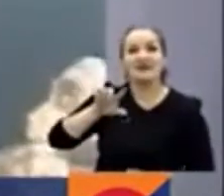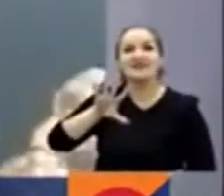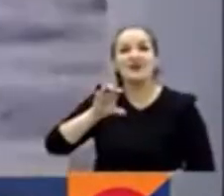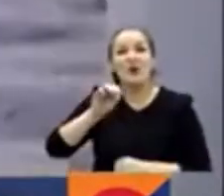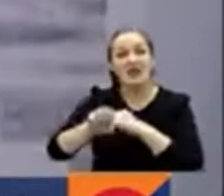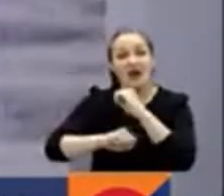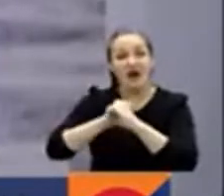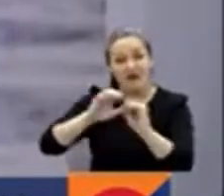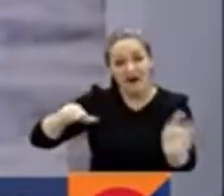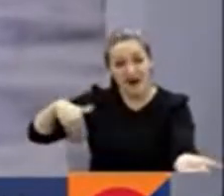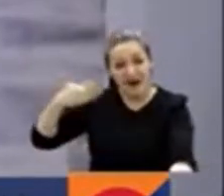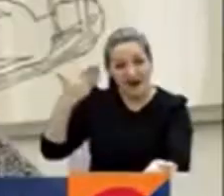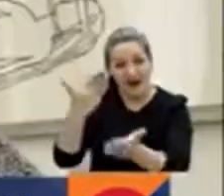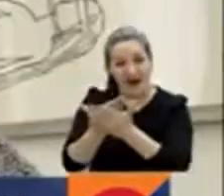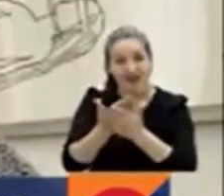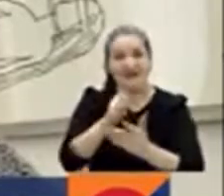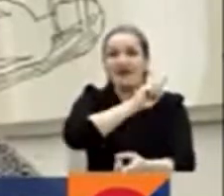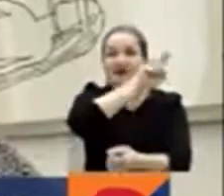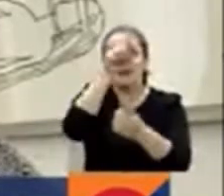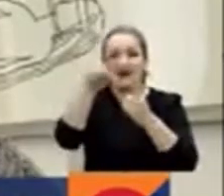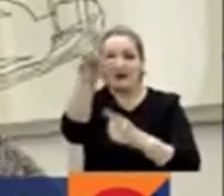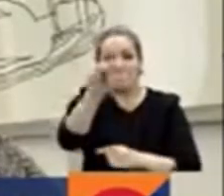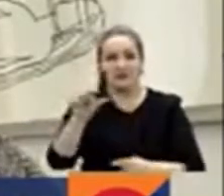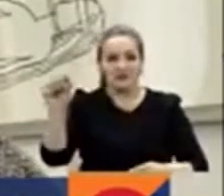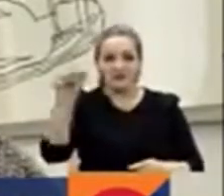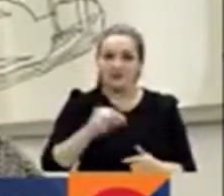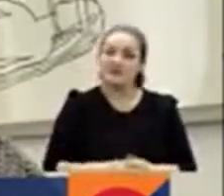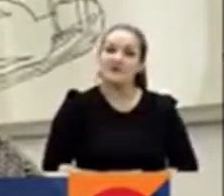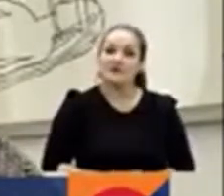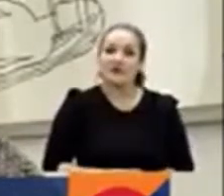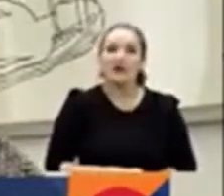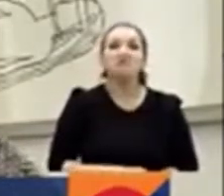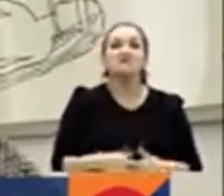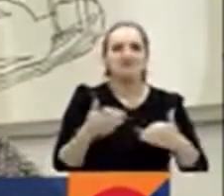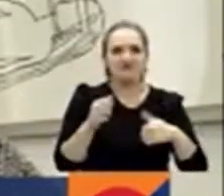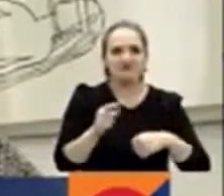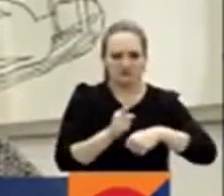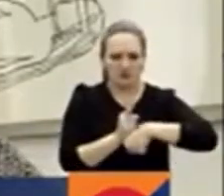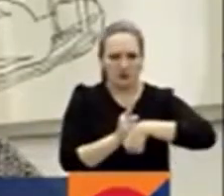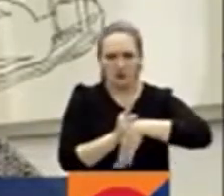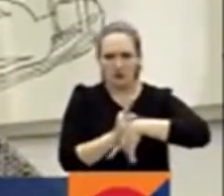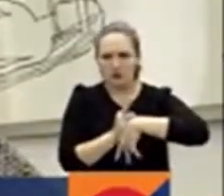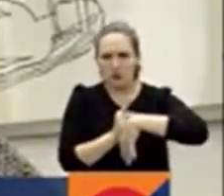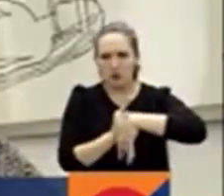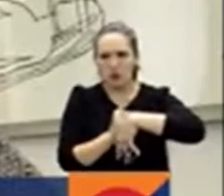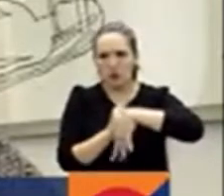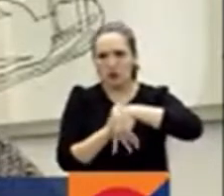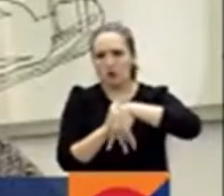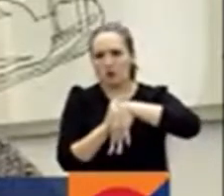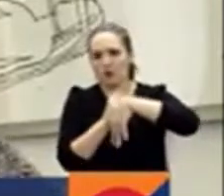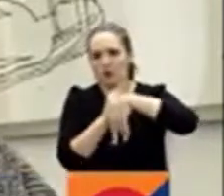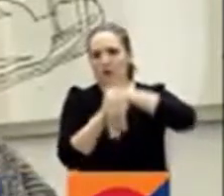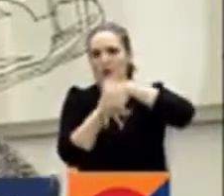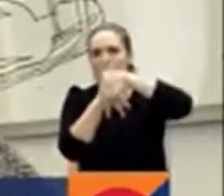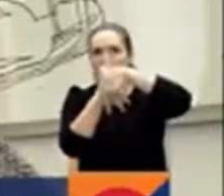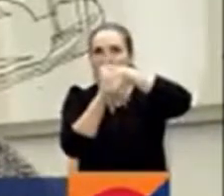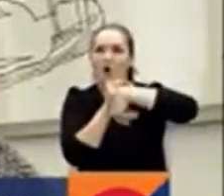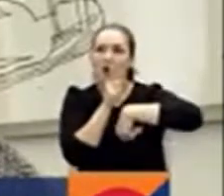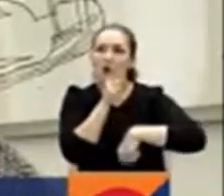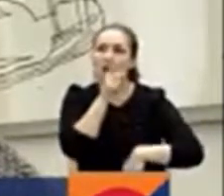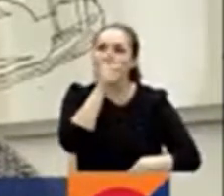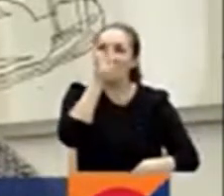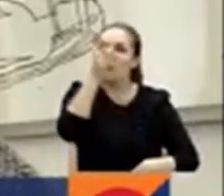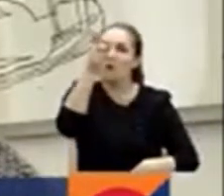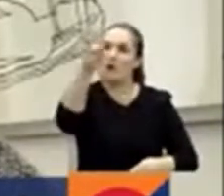última vez que un astronauta pisó la Luna. Va a demostrar que tenemos un cohete lo suficientemente poderoso para poner en la Luna